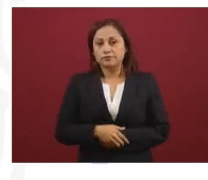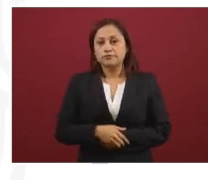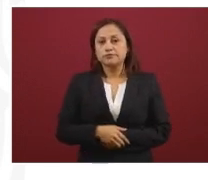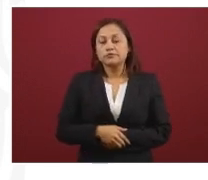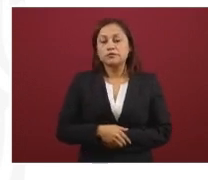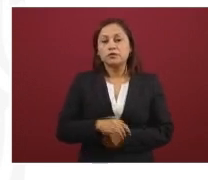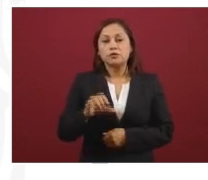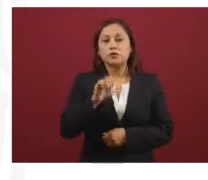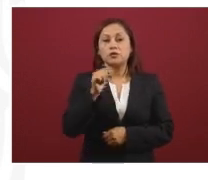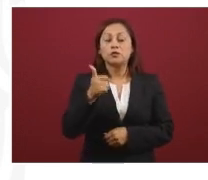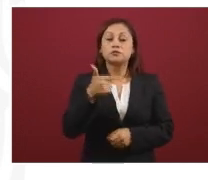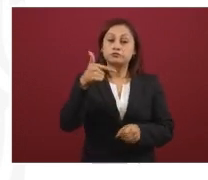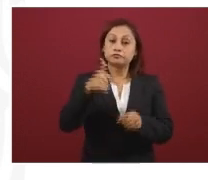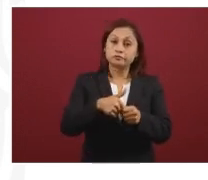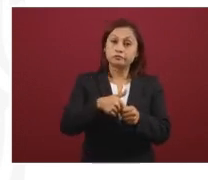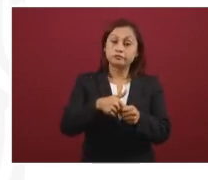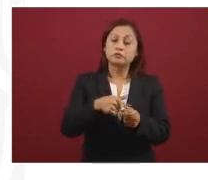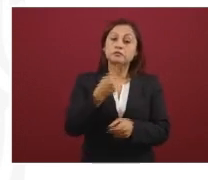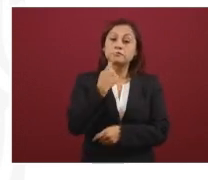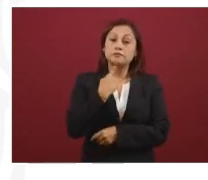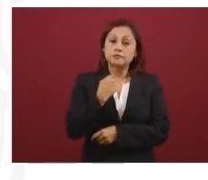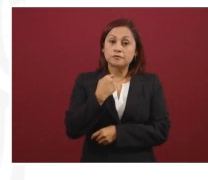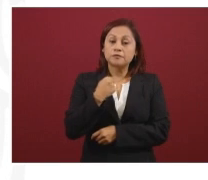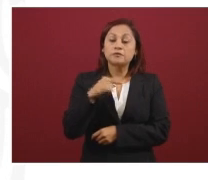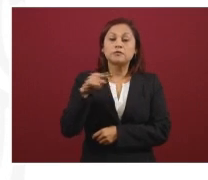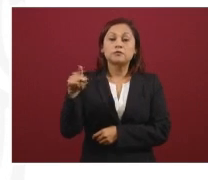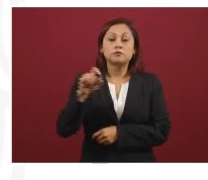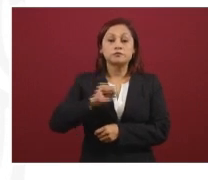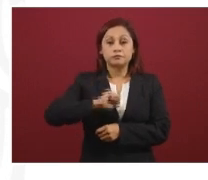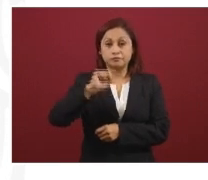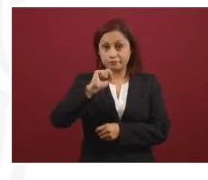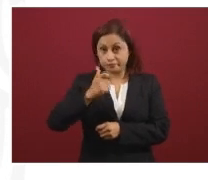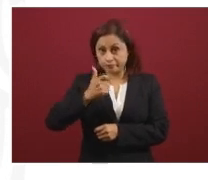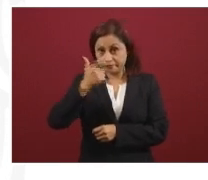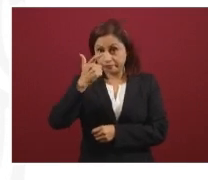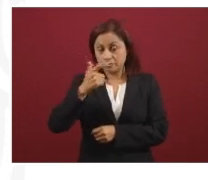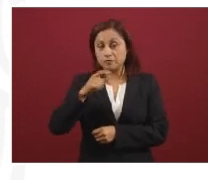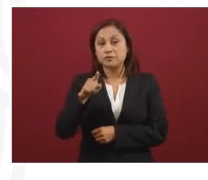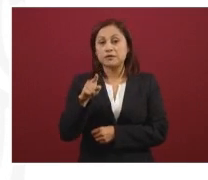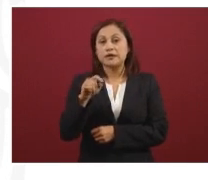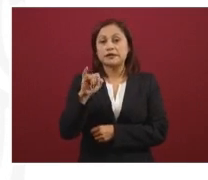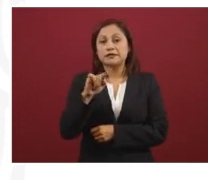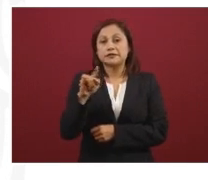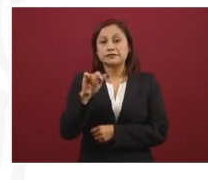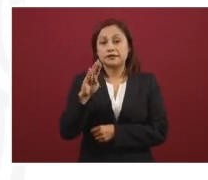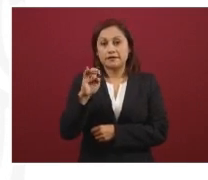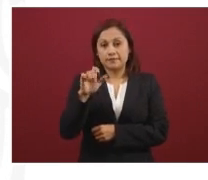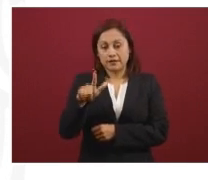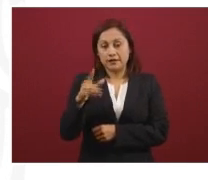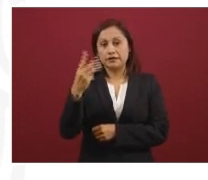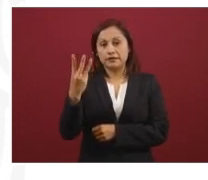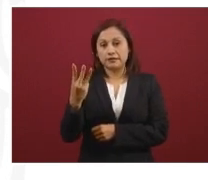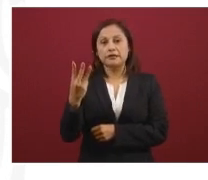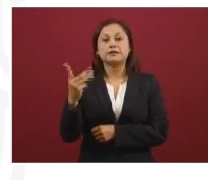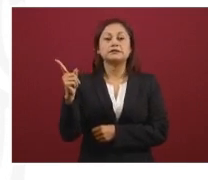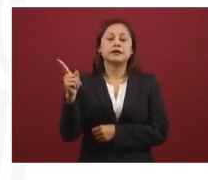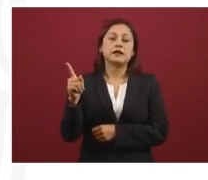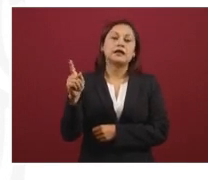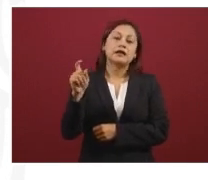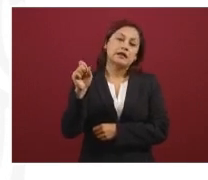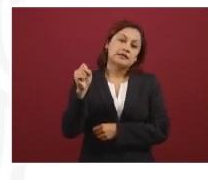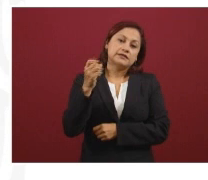gasolina premium el más alto en Izabal 3, en Ahome, Sinaloa,